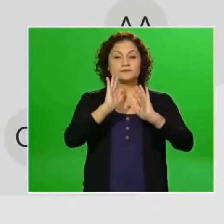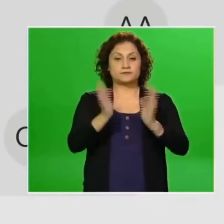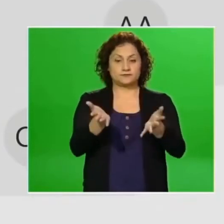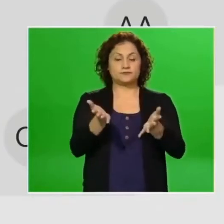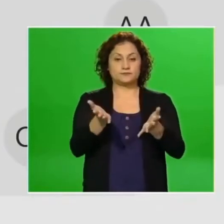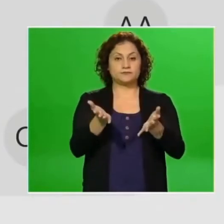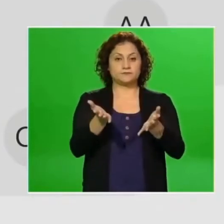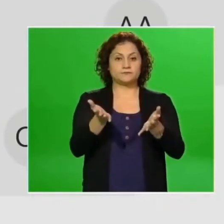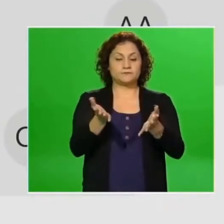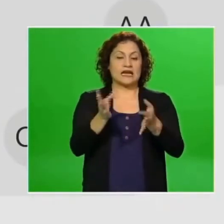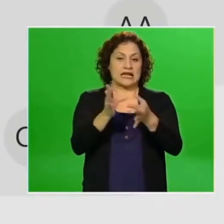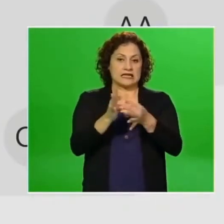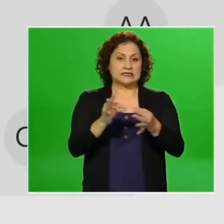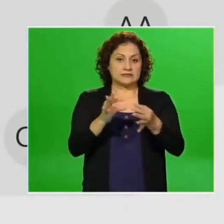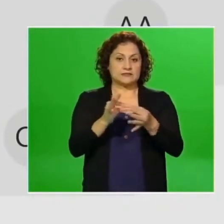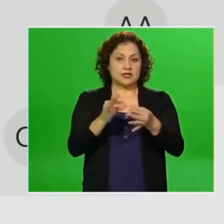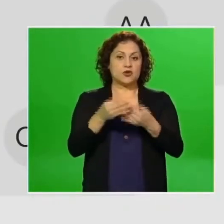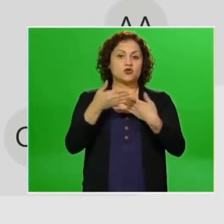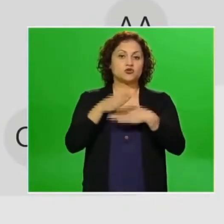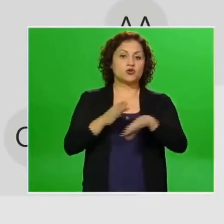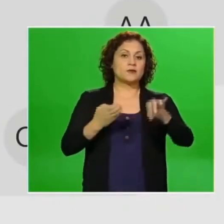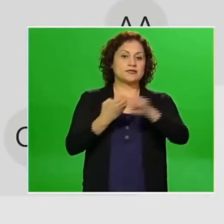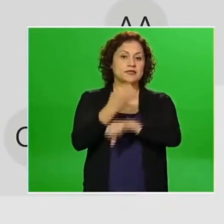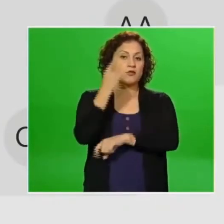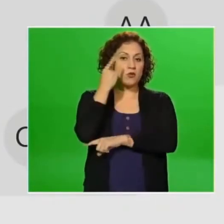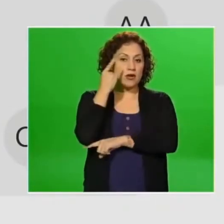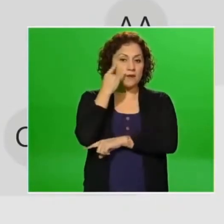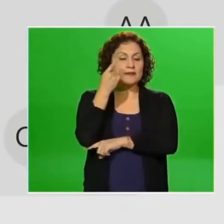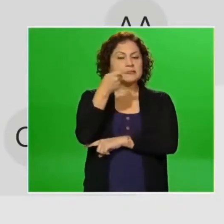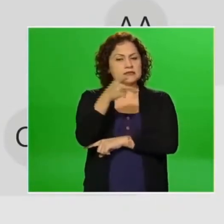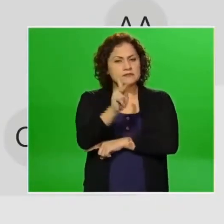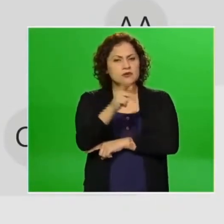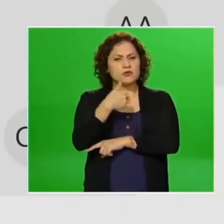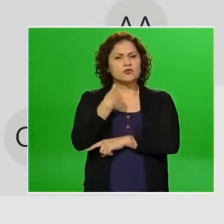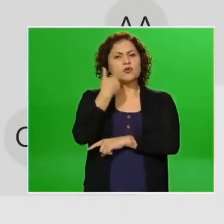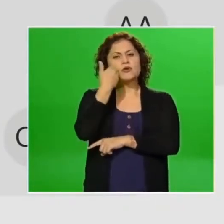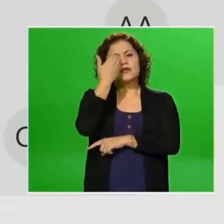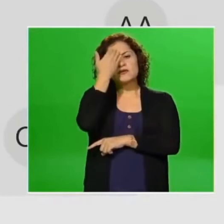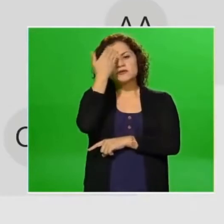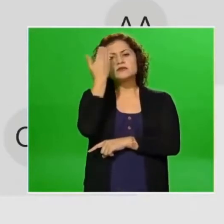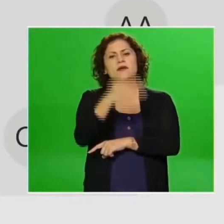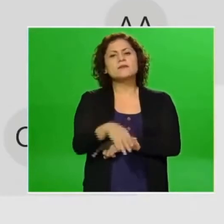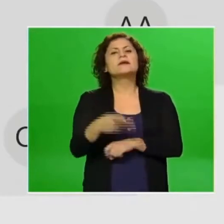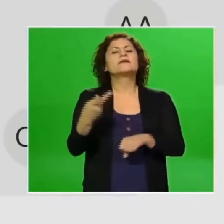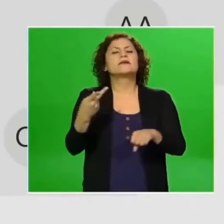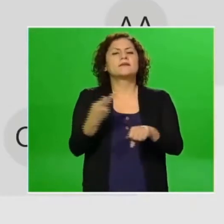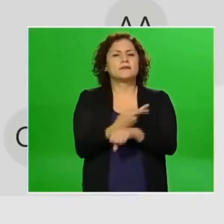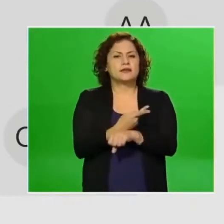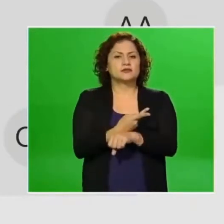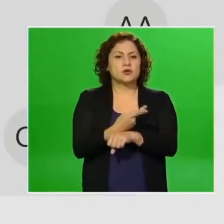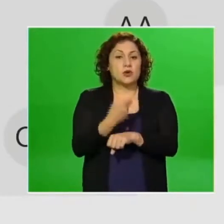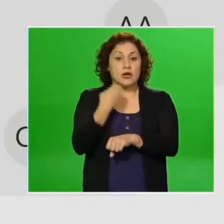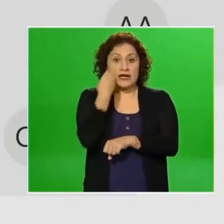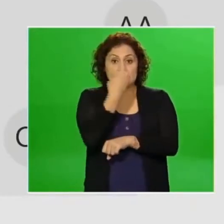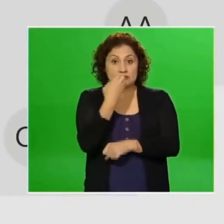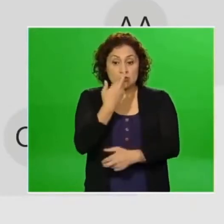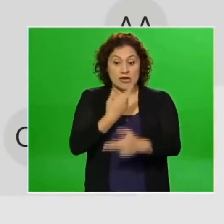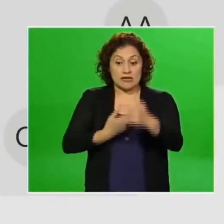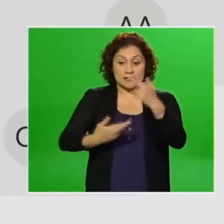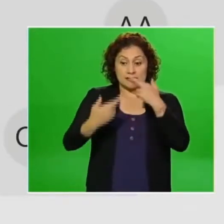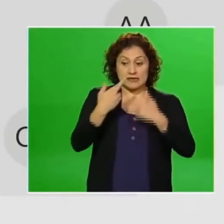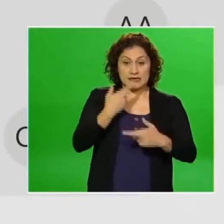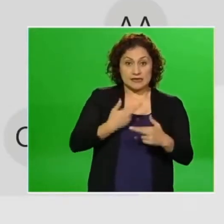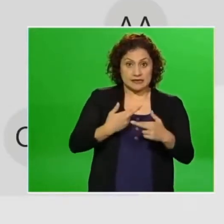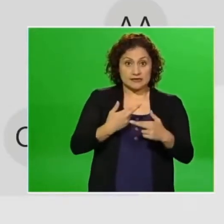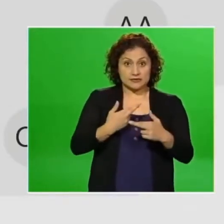explicación pormenorizada de lo de Campeche, pero exactamente qué fue lo que sucedió. Si no fueron el regreso a clases, ¿nos